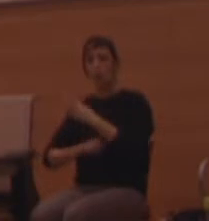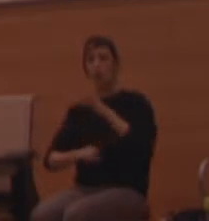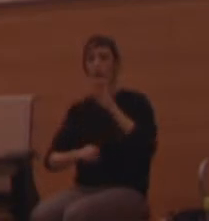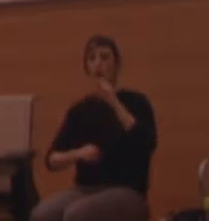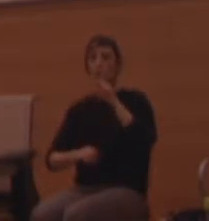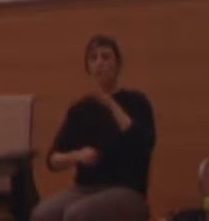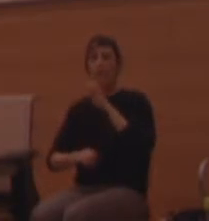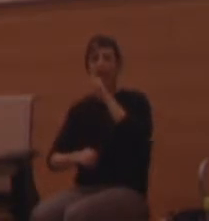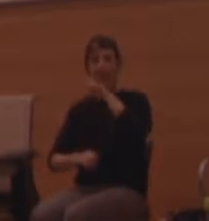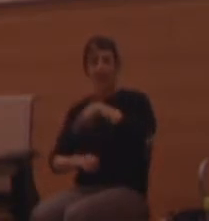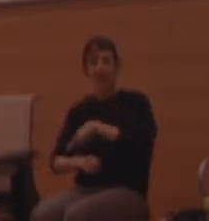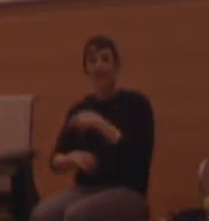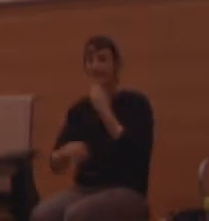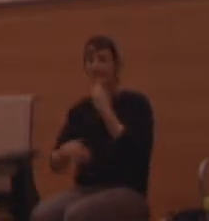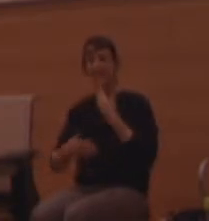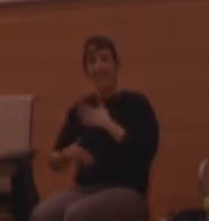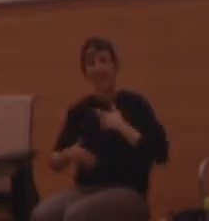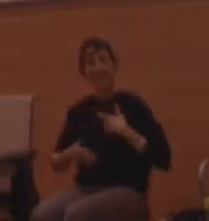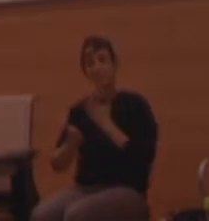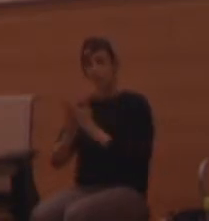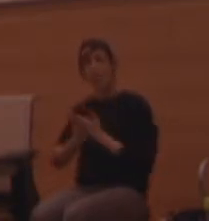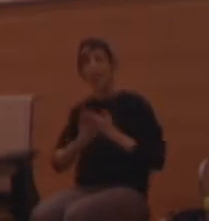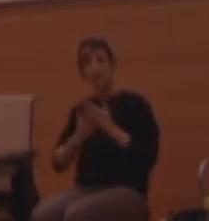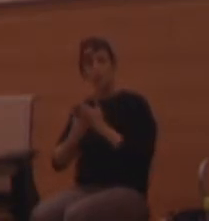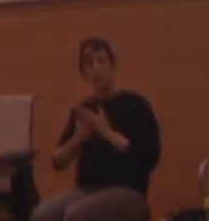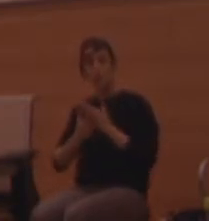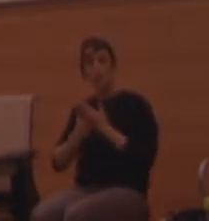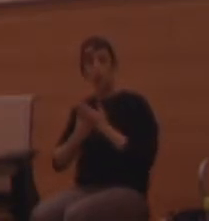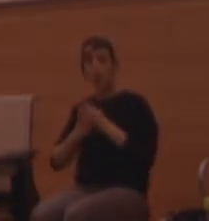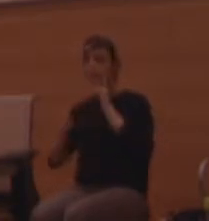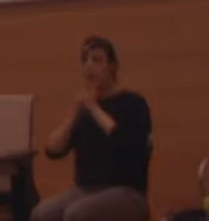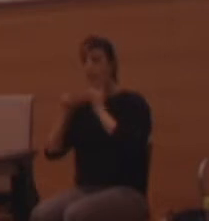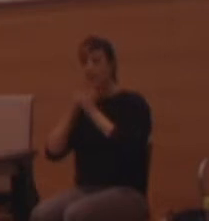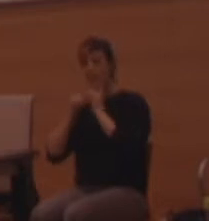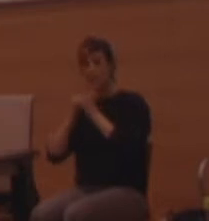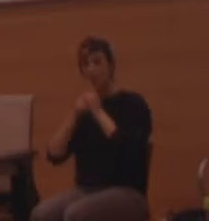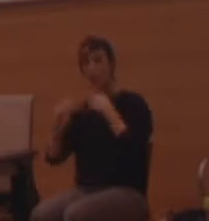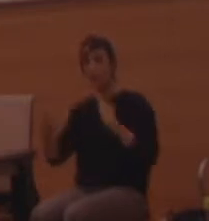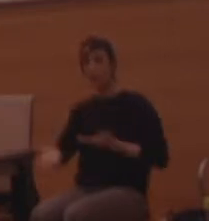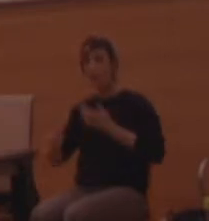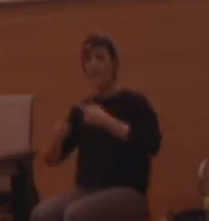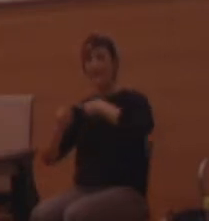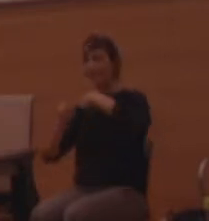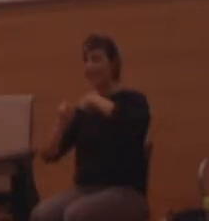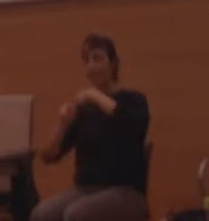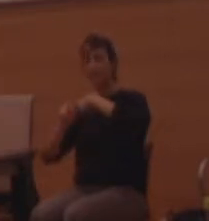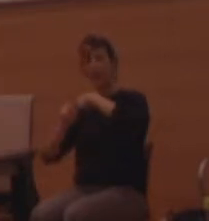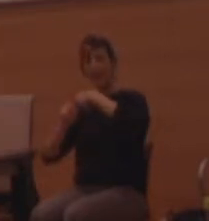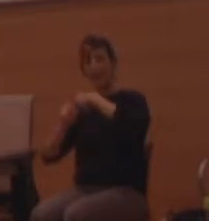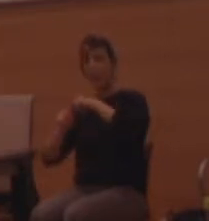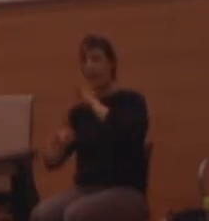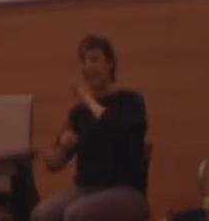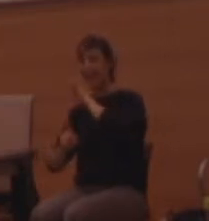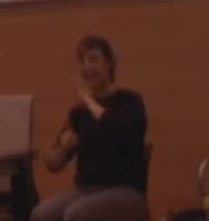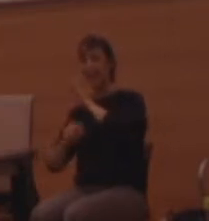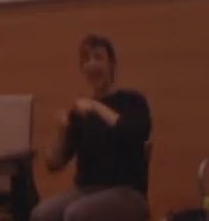si queremos publicar un estudio, cuando hemos hecho un estudio de prevención, pues la temperatura oscila entre 15 y